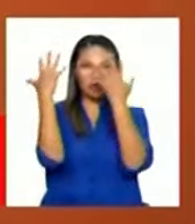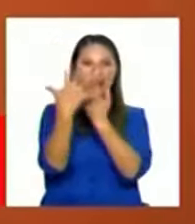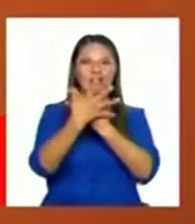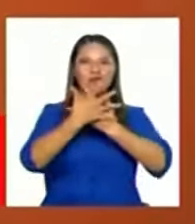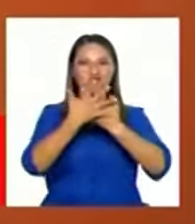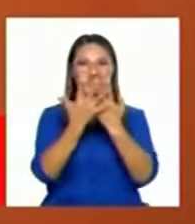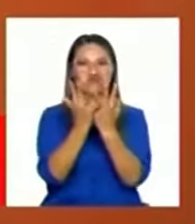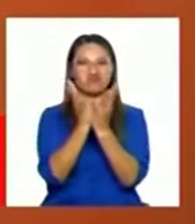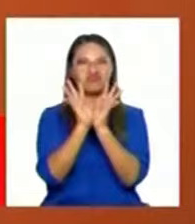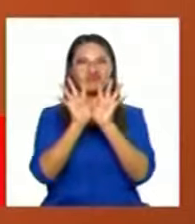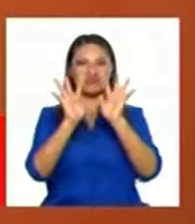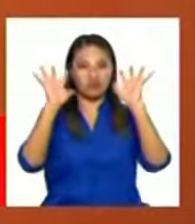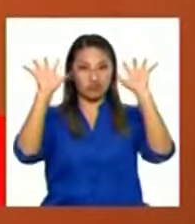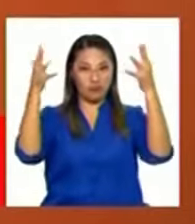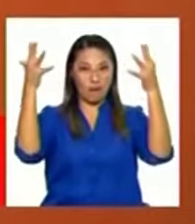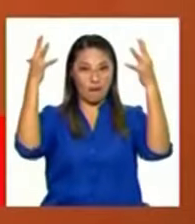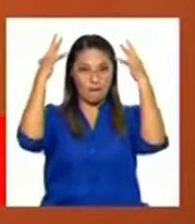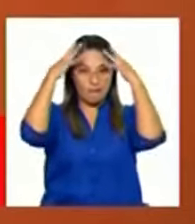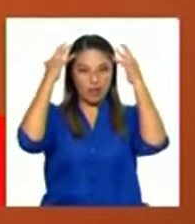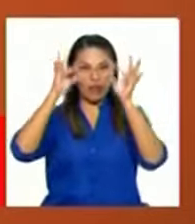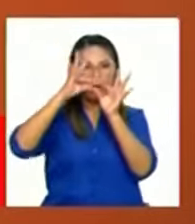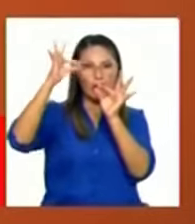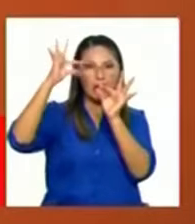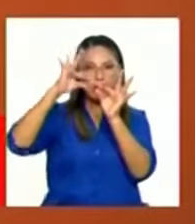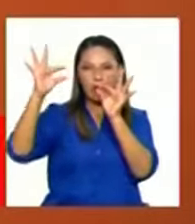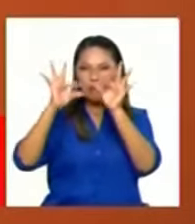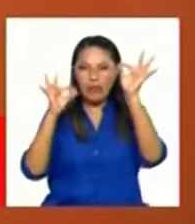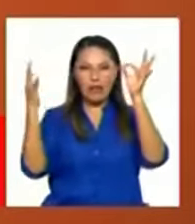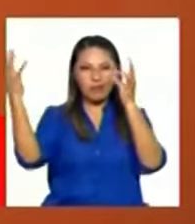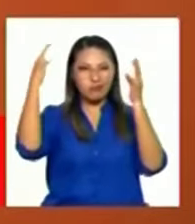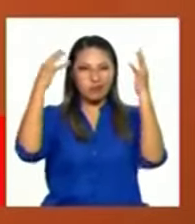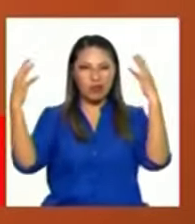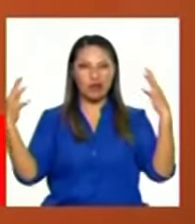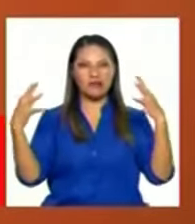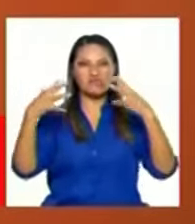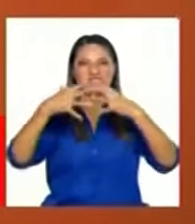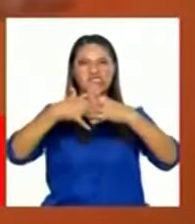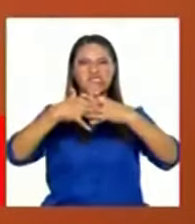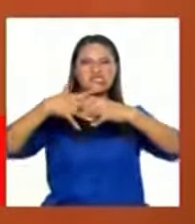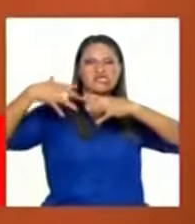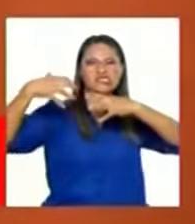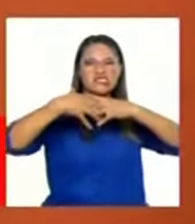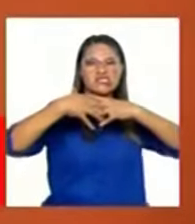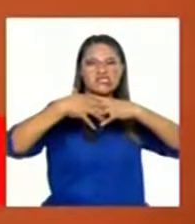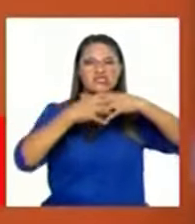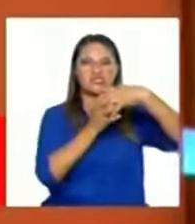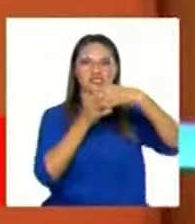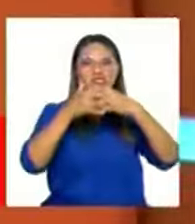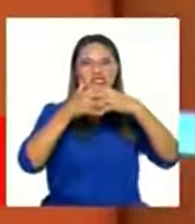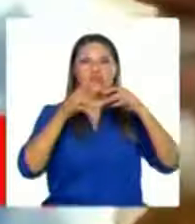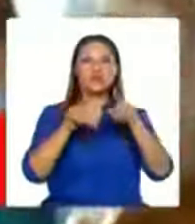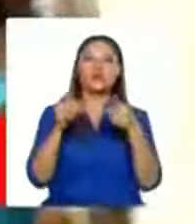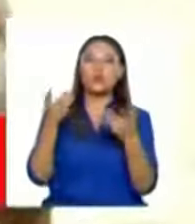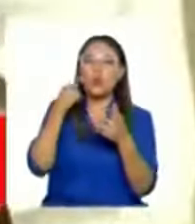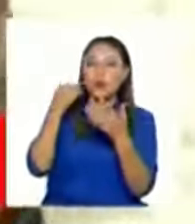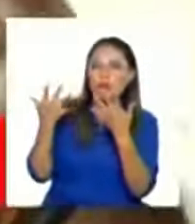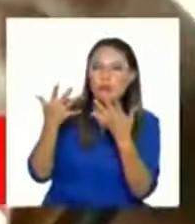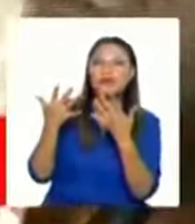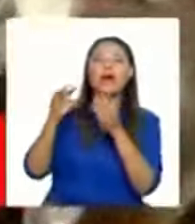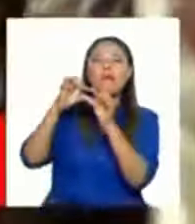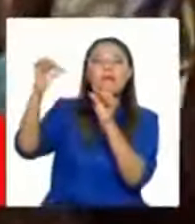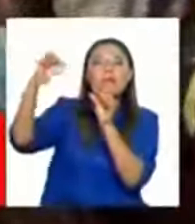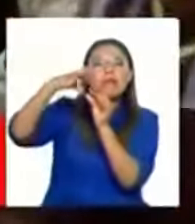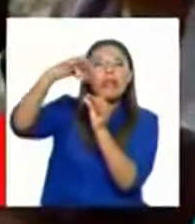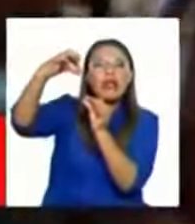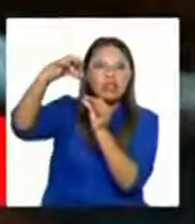planta especial que por el polen que hay en la Sábana Santa han establecido qué planta de Palestina. El